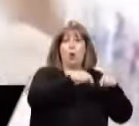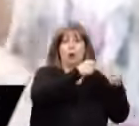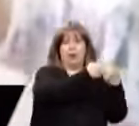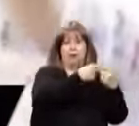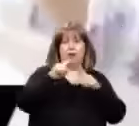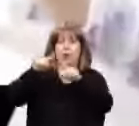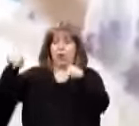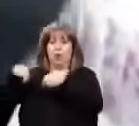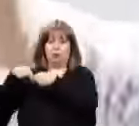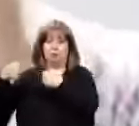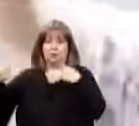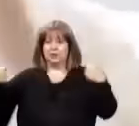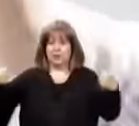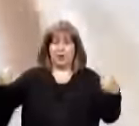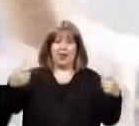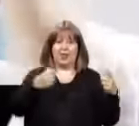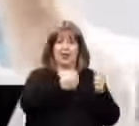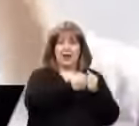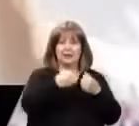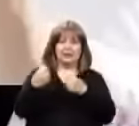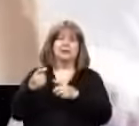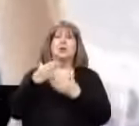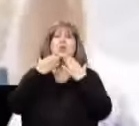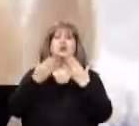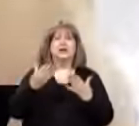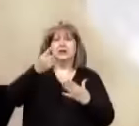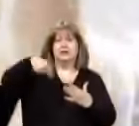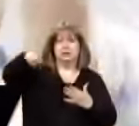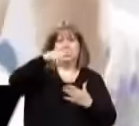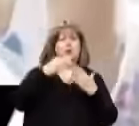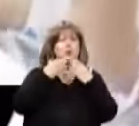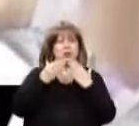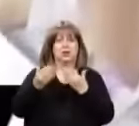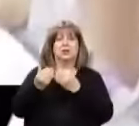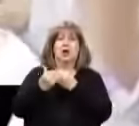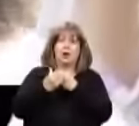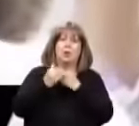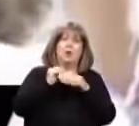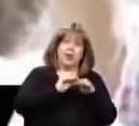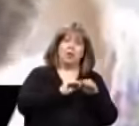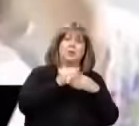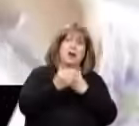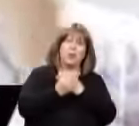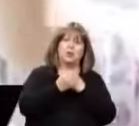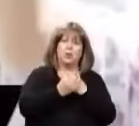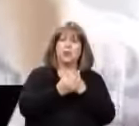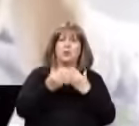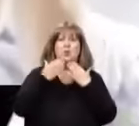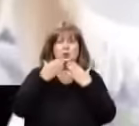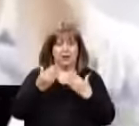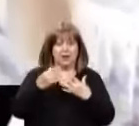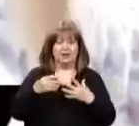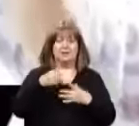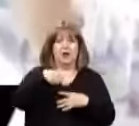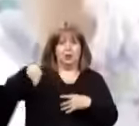Muchas gracias a todos. Gracias porque lo logramos. Todos ustedes lo lograron. No solamente la familia, todos con el apoyo